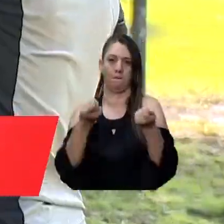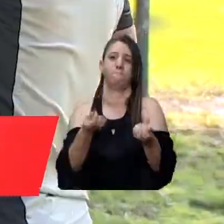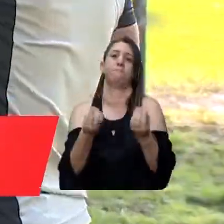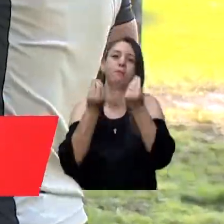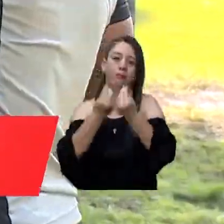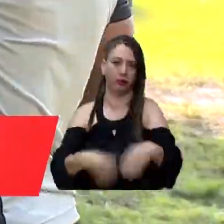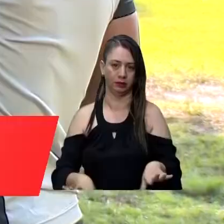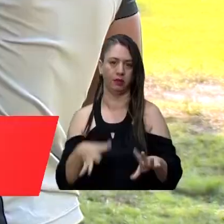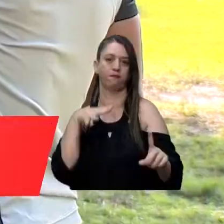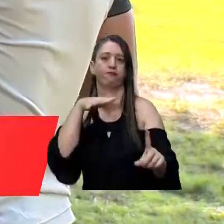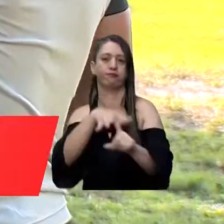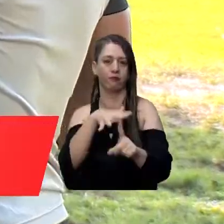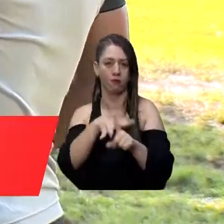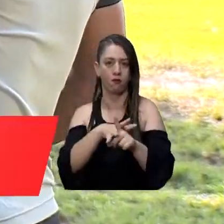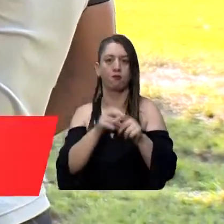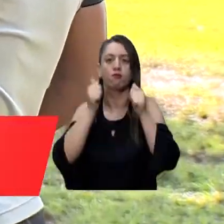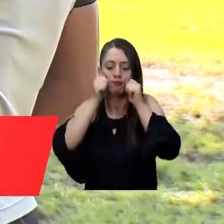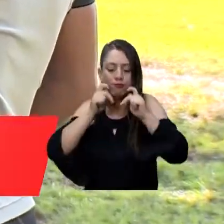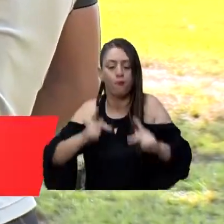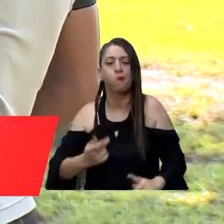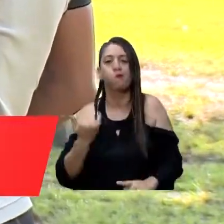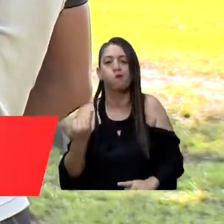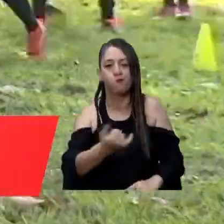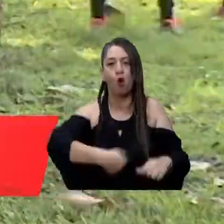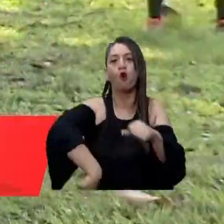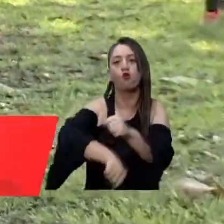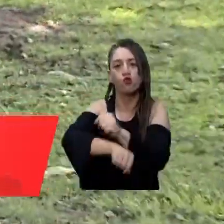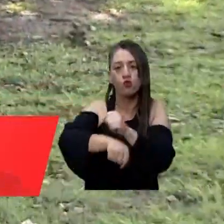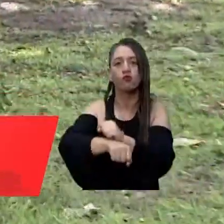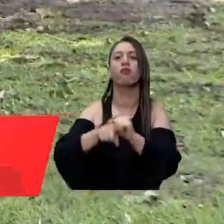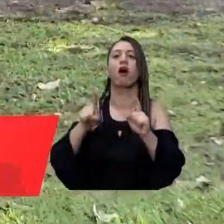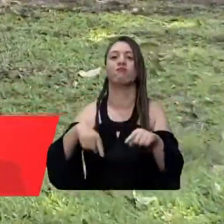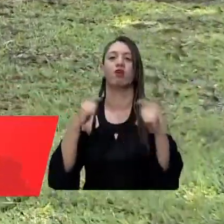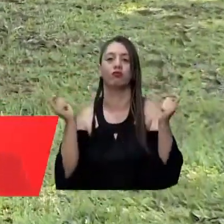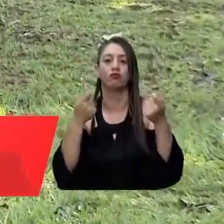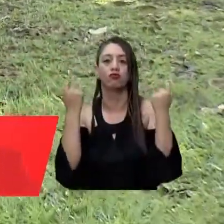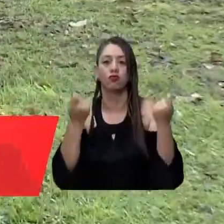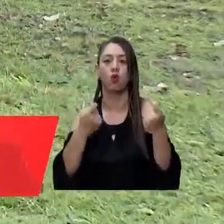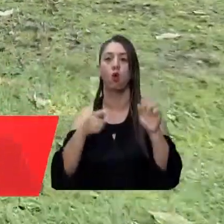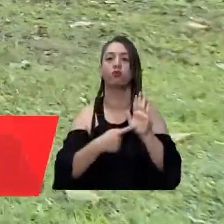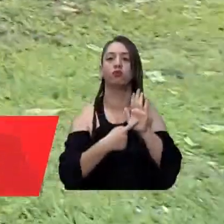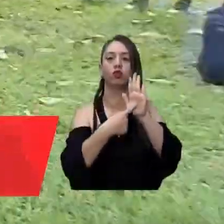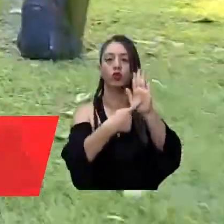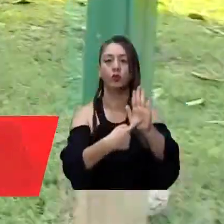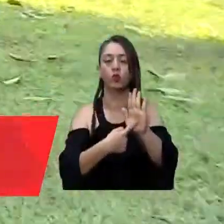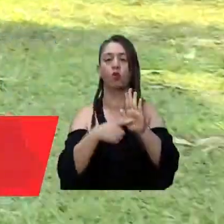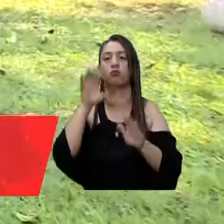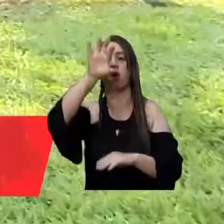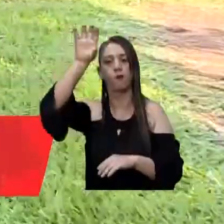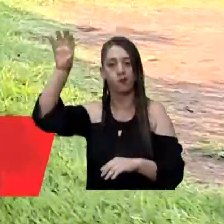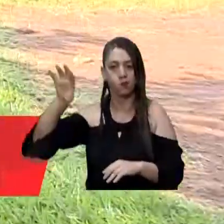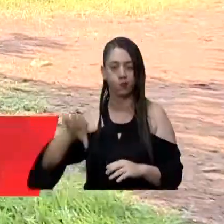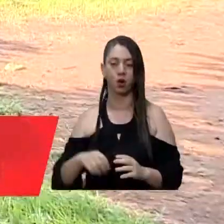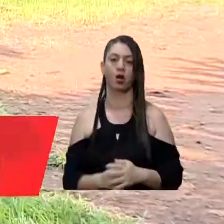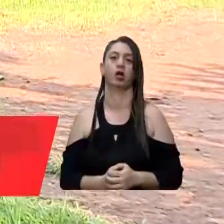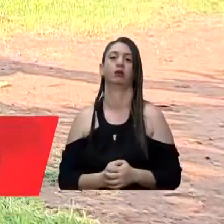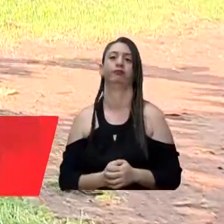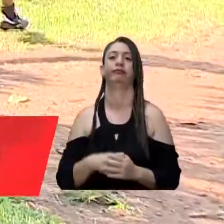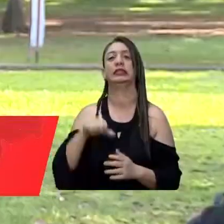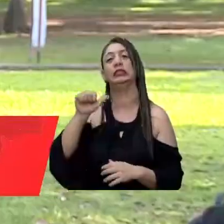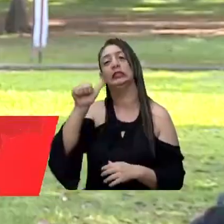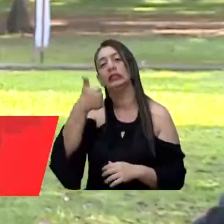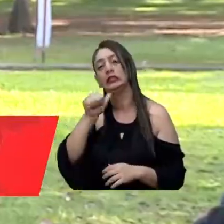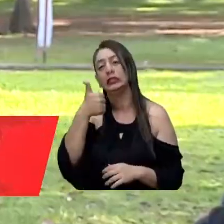vio afectado el estado físico de los jugadores y varias ofertas para mostrarse en el exterior. De un nivel de